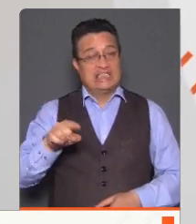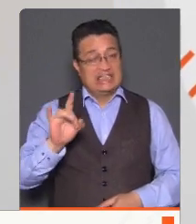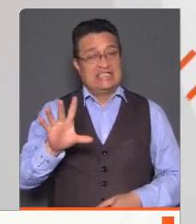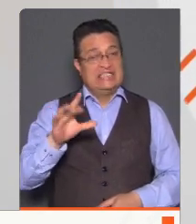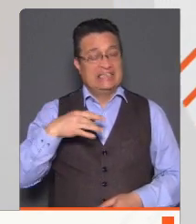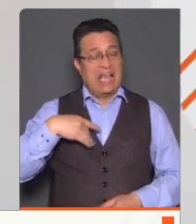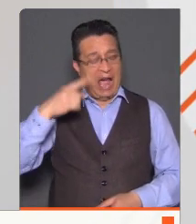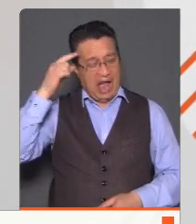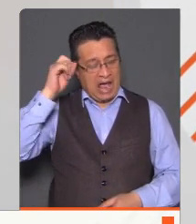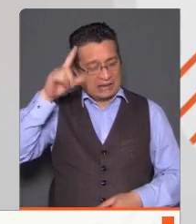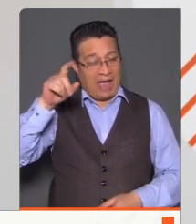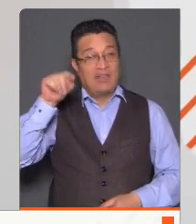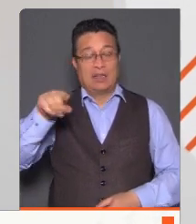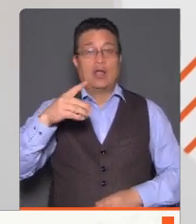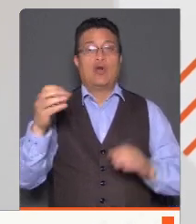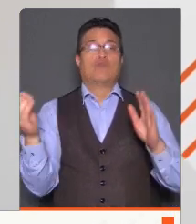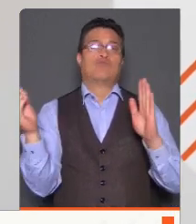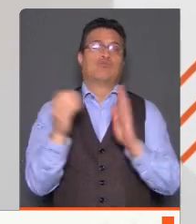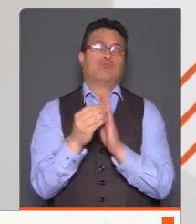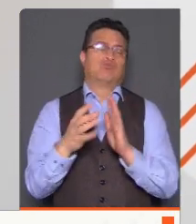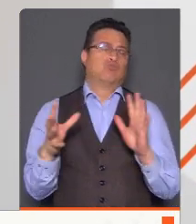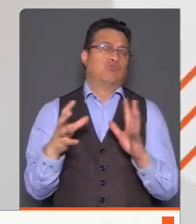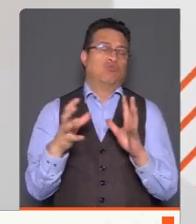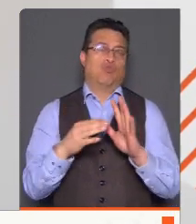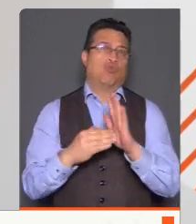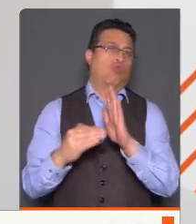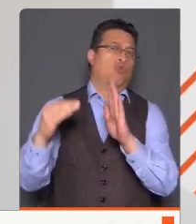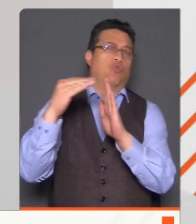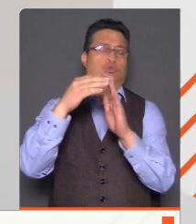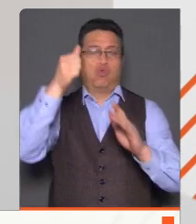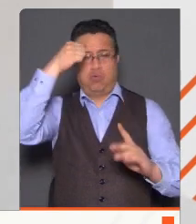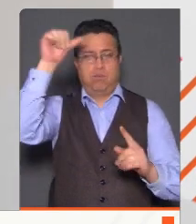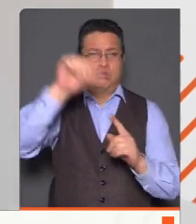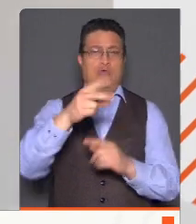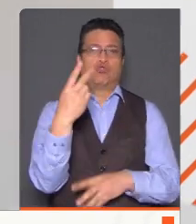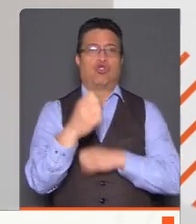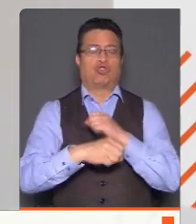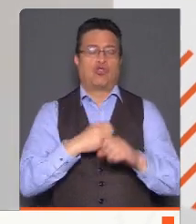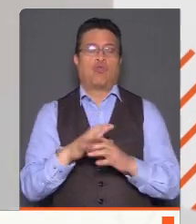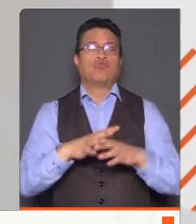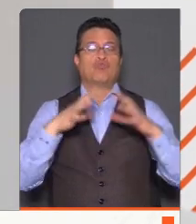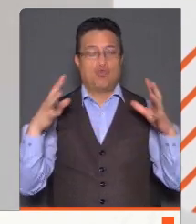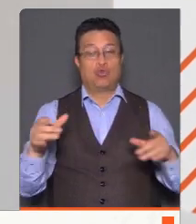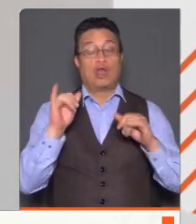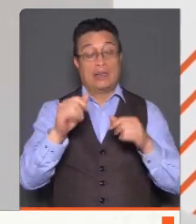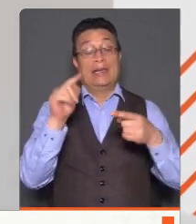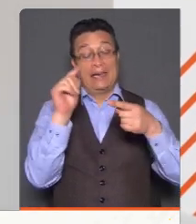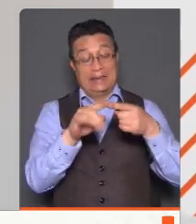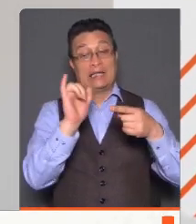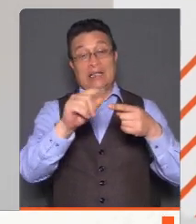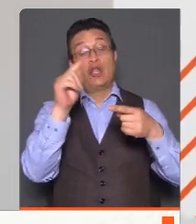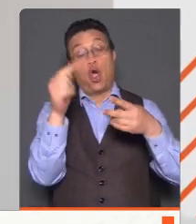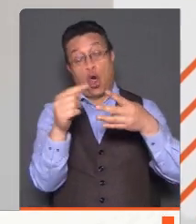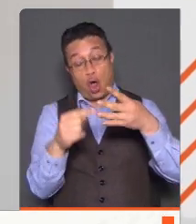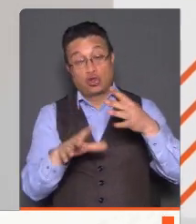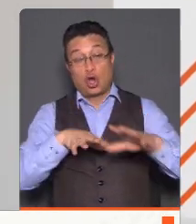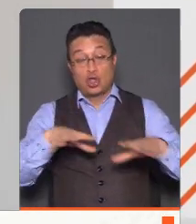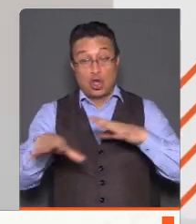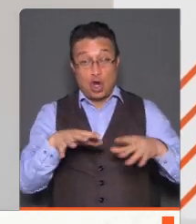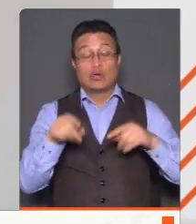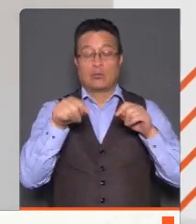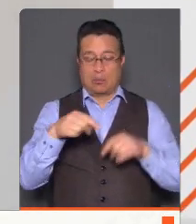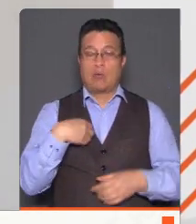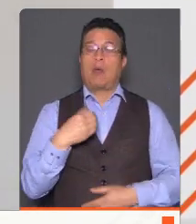es absolutamente excesiva y alta. Y en razón de aquello y de otros pormenores que ocurrieron durante el juicio, es que haremos